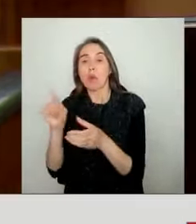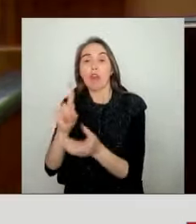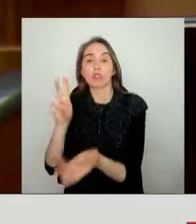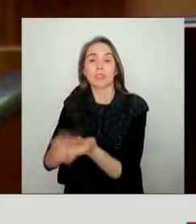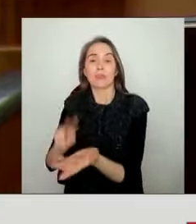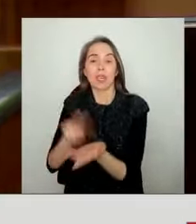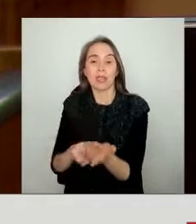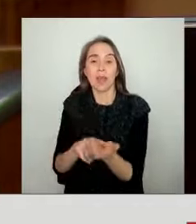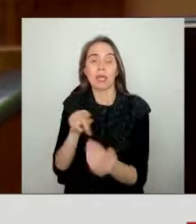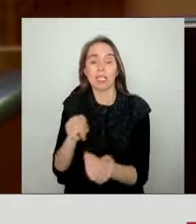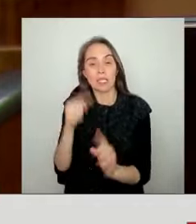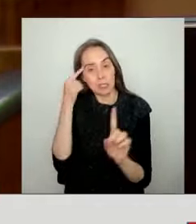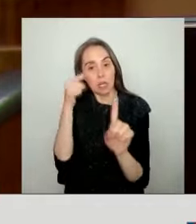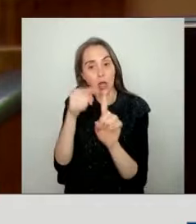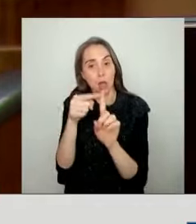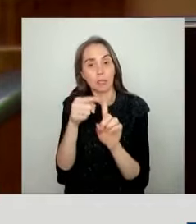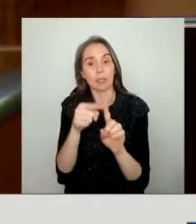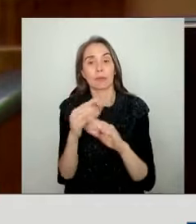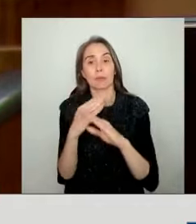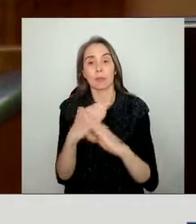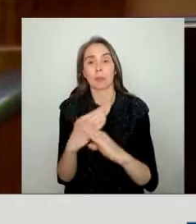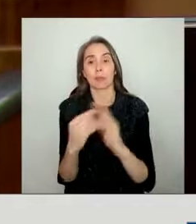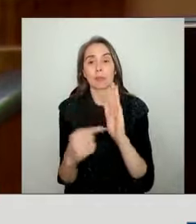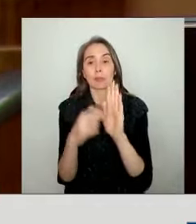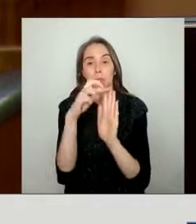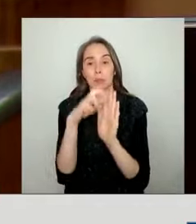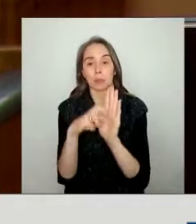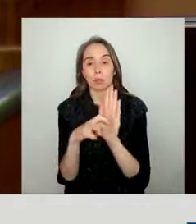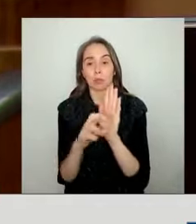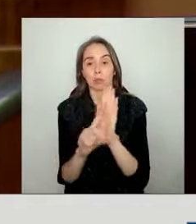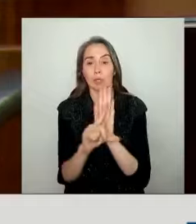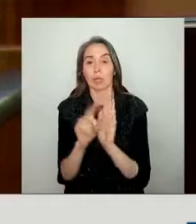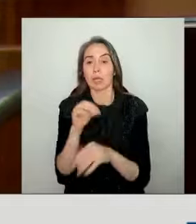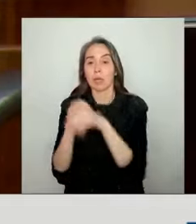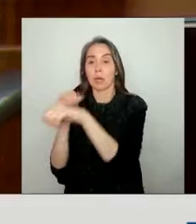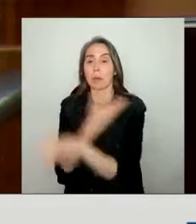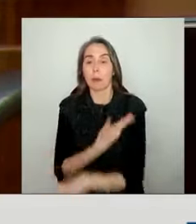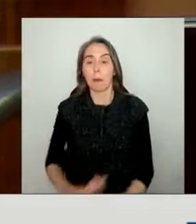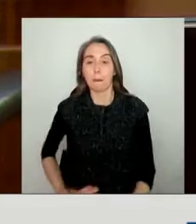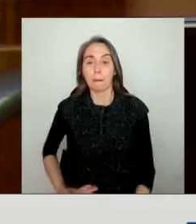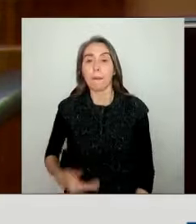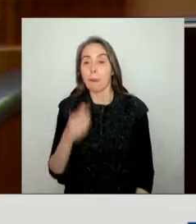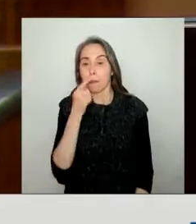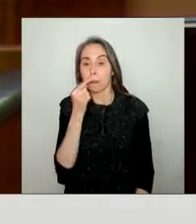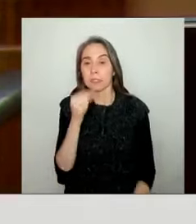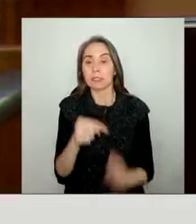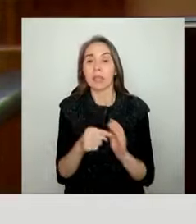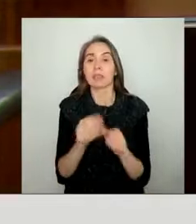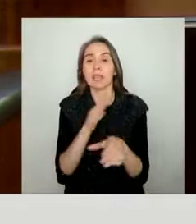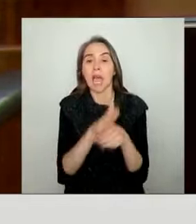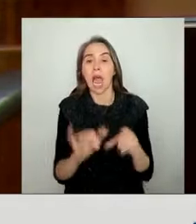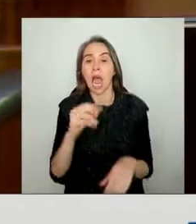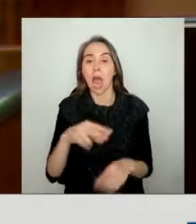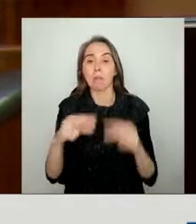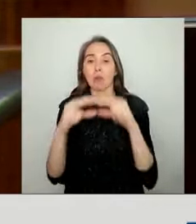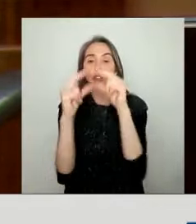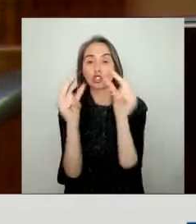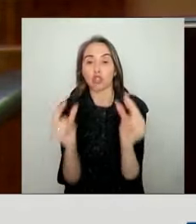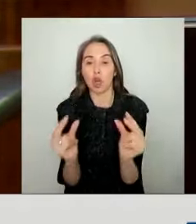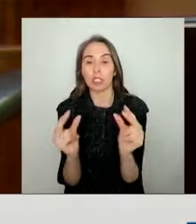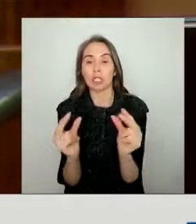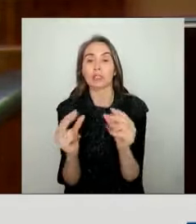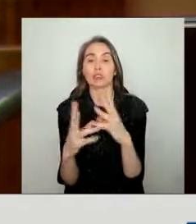buscaría evitar este proyecto pero presidente los productos como el jamón el chorizo o los embutidos